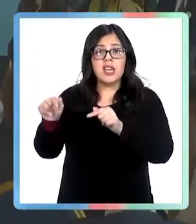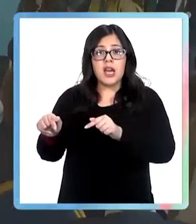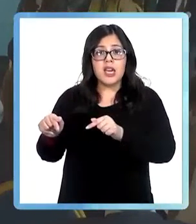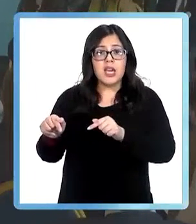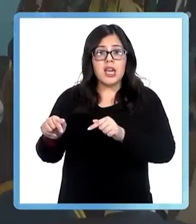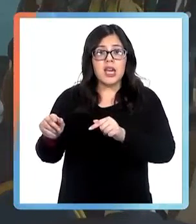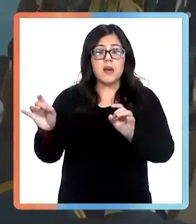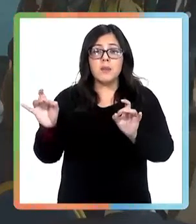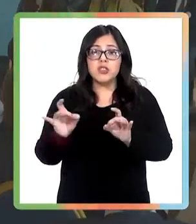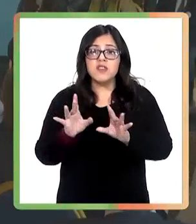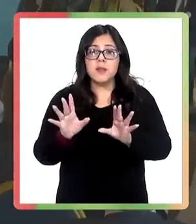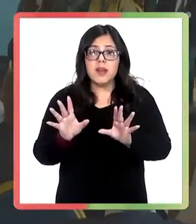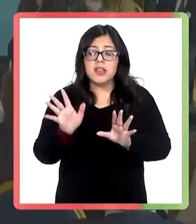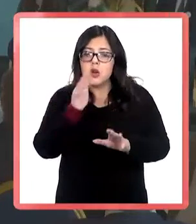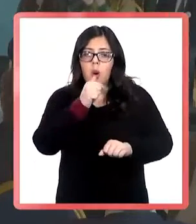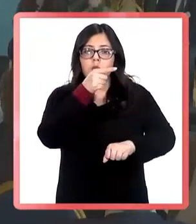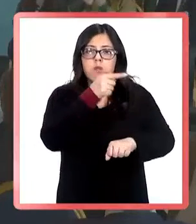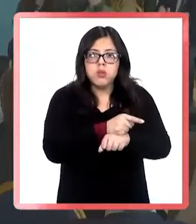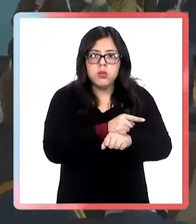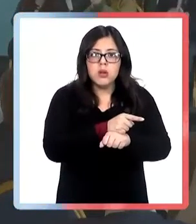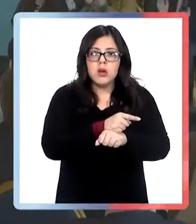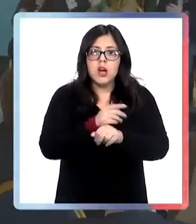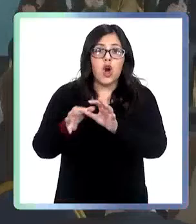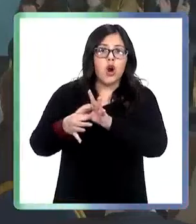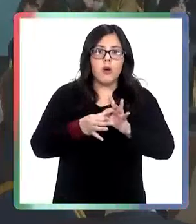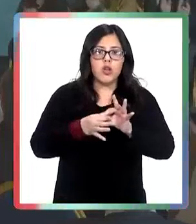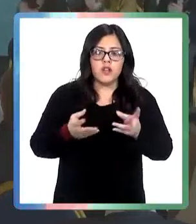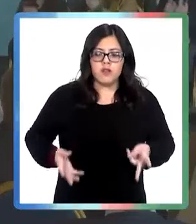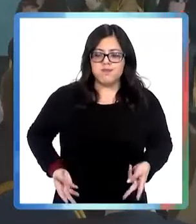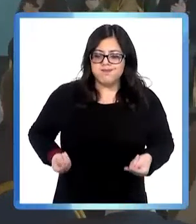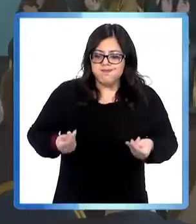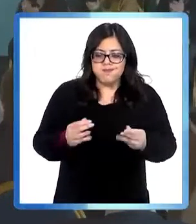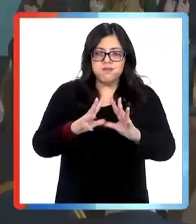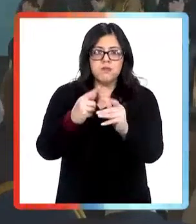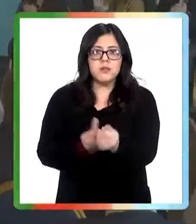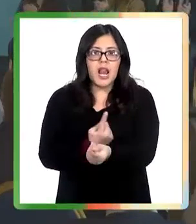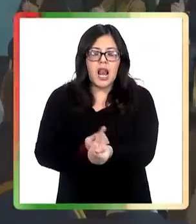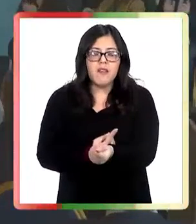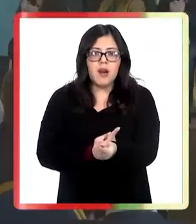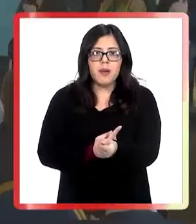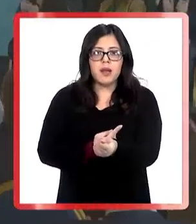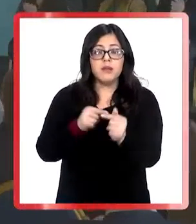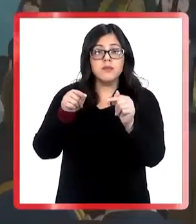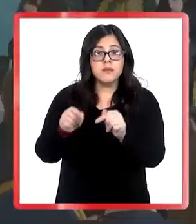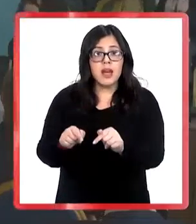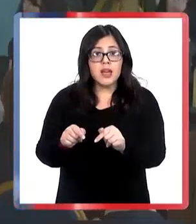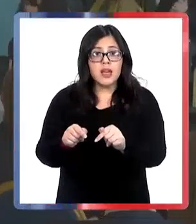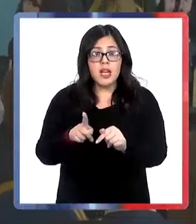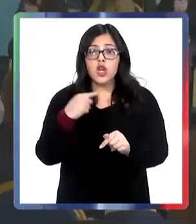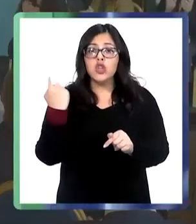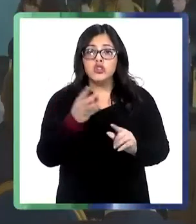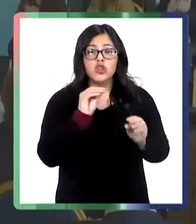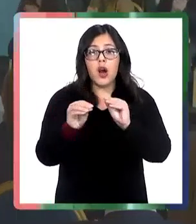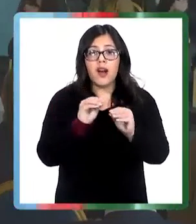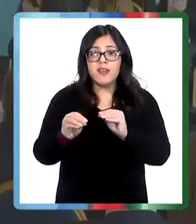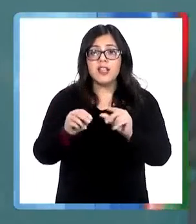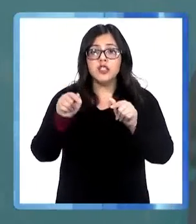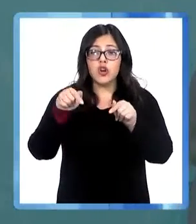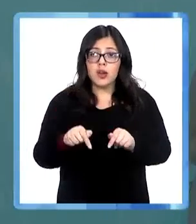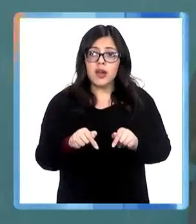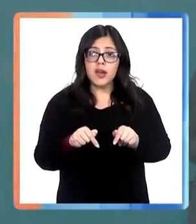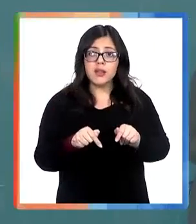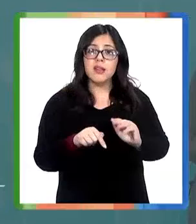donde no esté condicionado por el tamaño de la billetera de la familia.